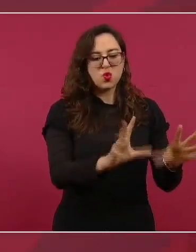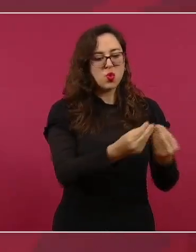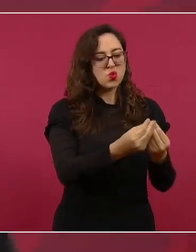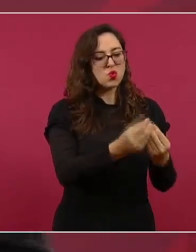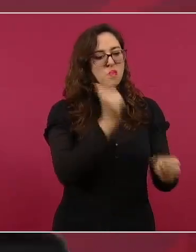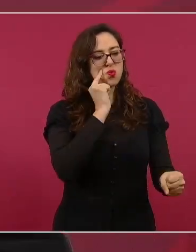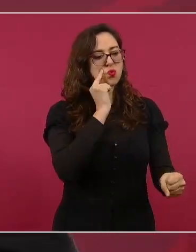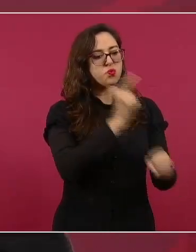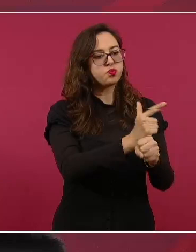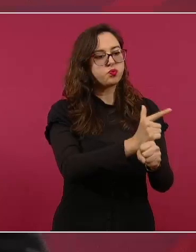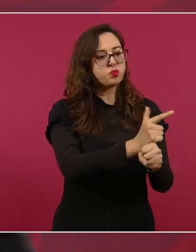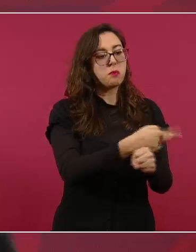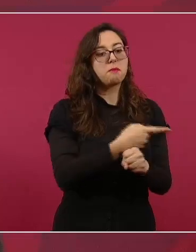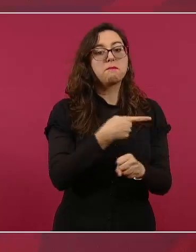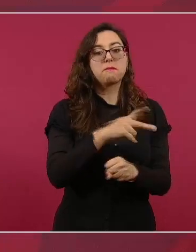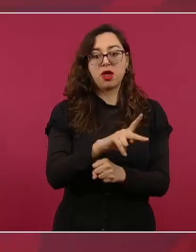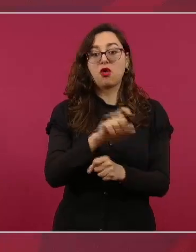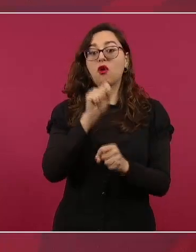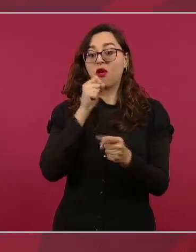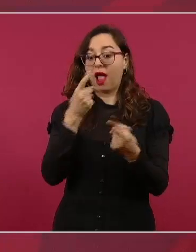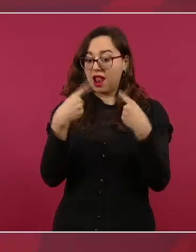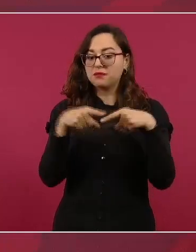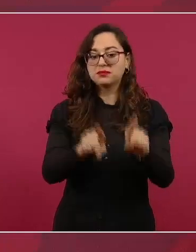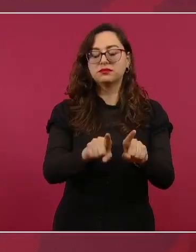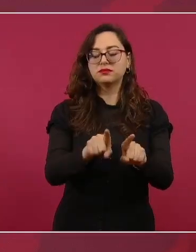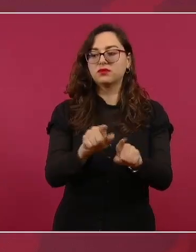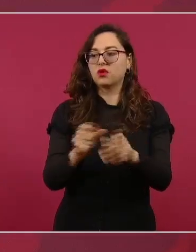un movimiento periodístico nuevo,